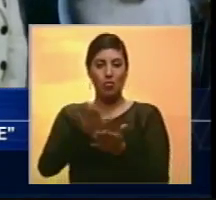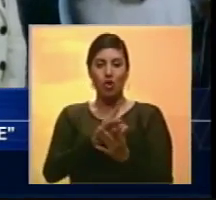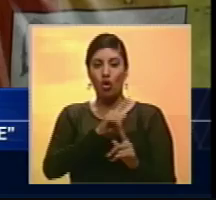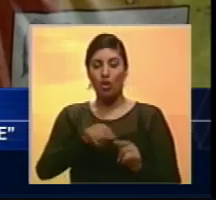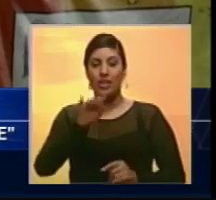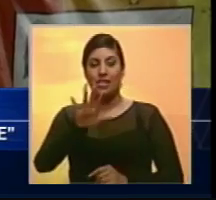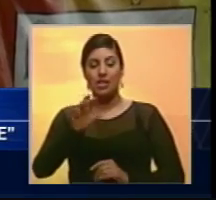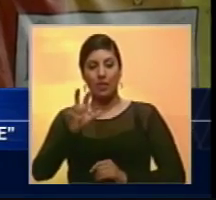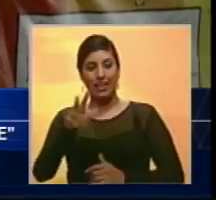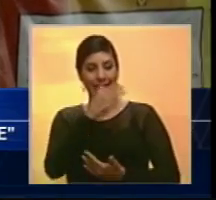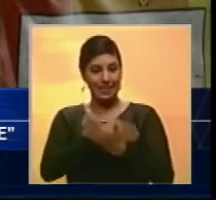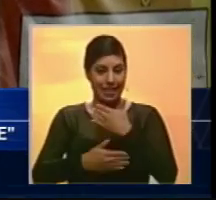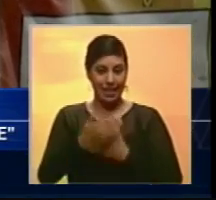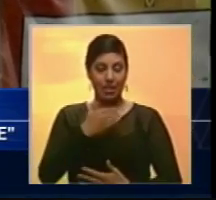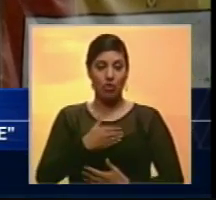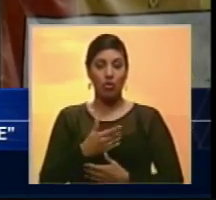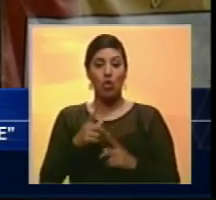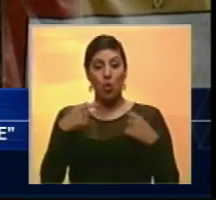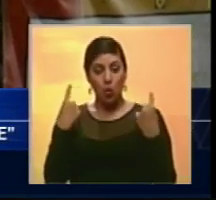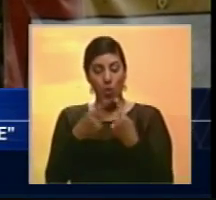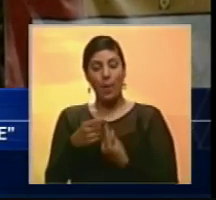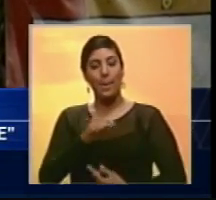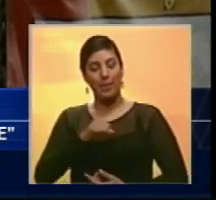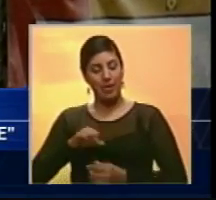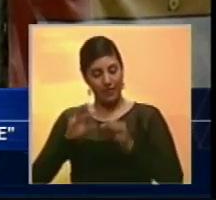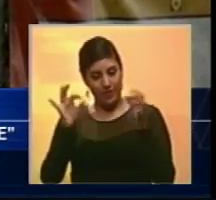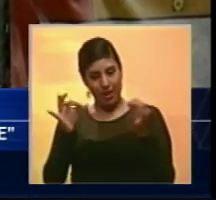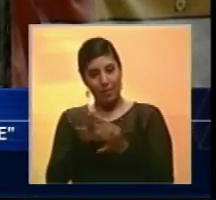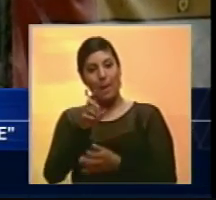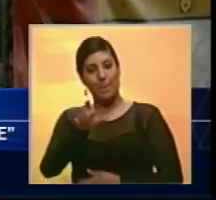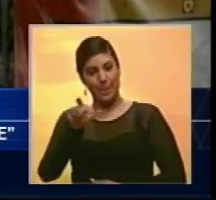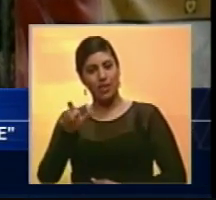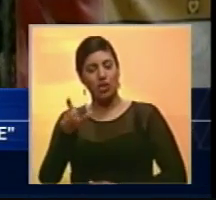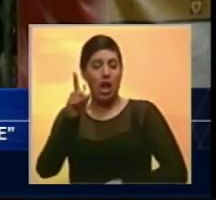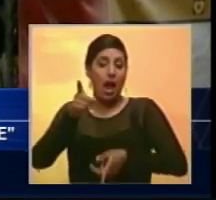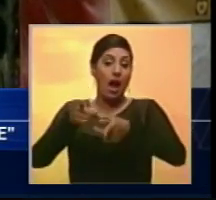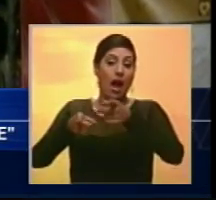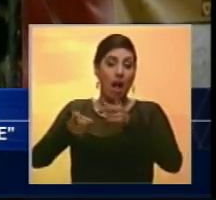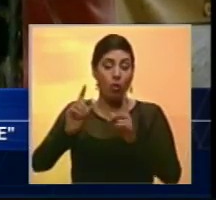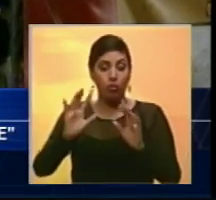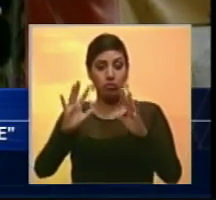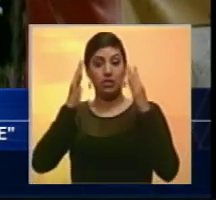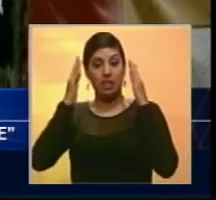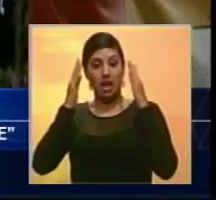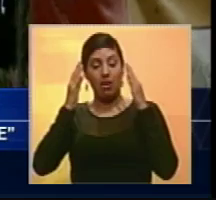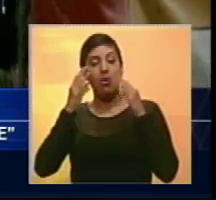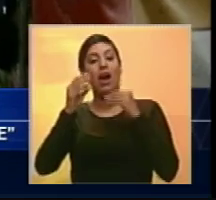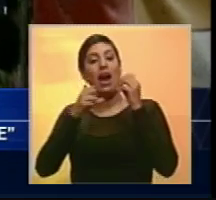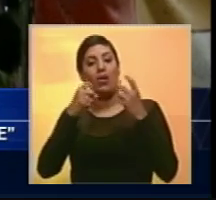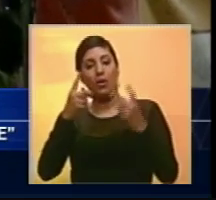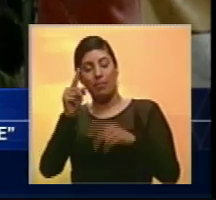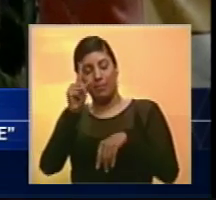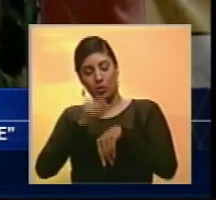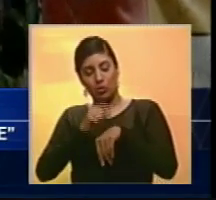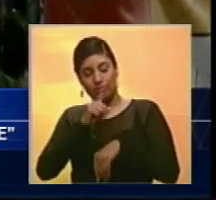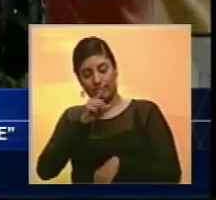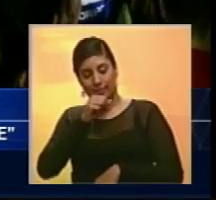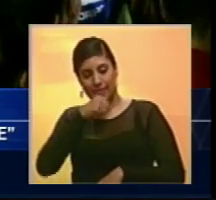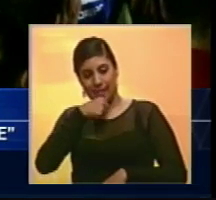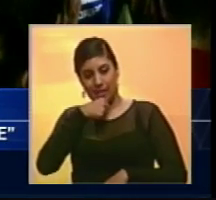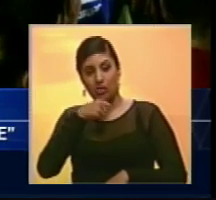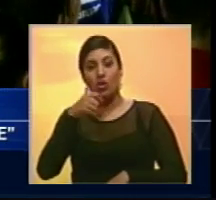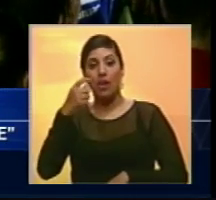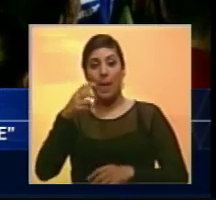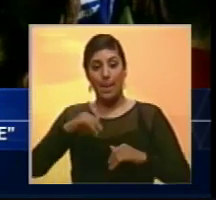53 resultaron heridas. En la ceremonia privada, familiares de las víctimas y algunos sobrevivientes realizaron un minuto de silencio.